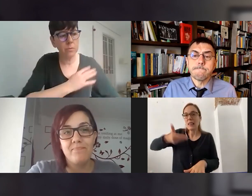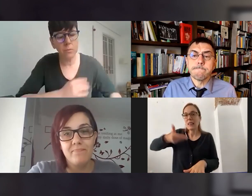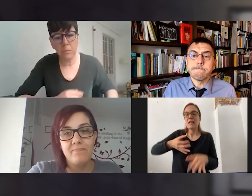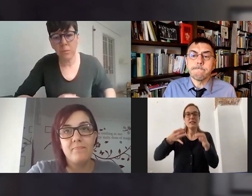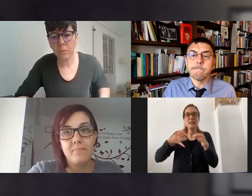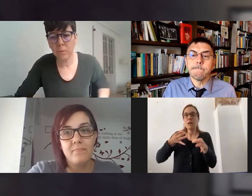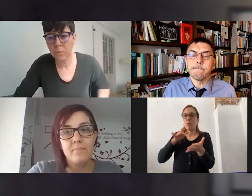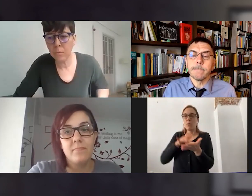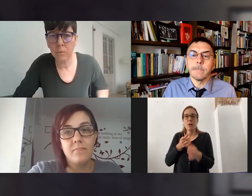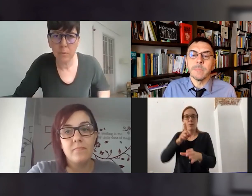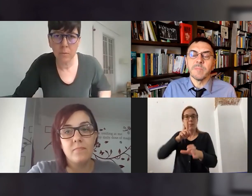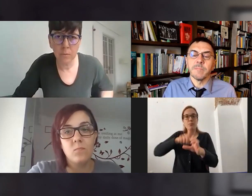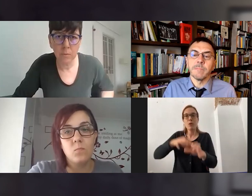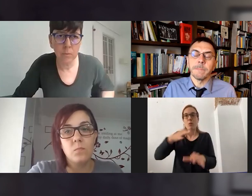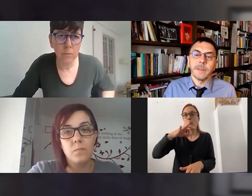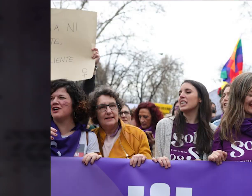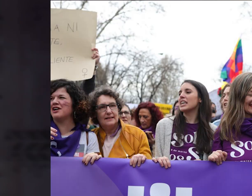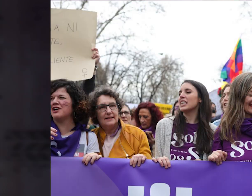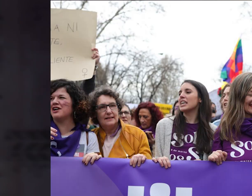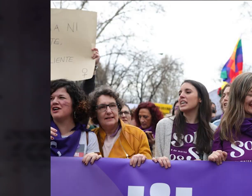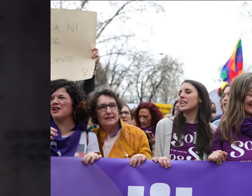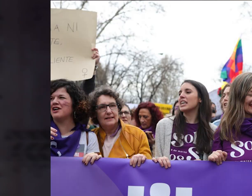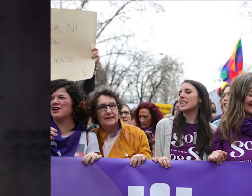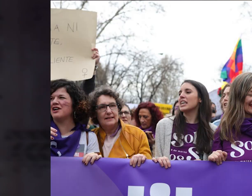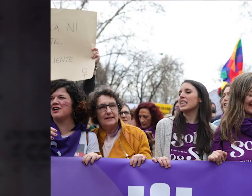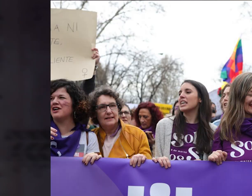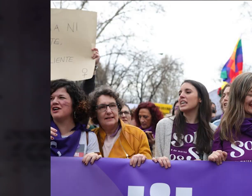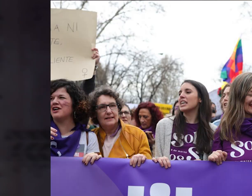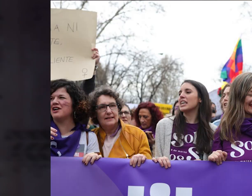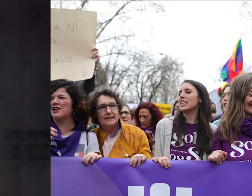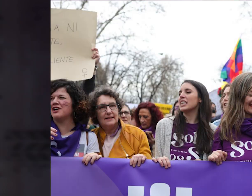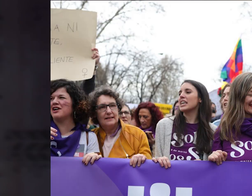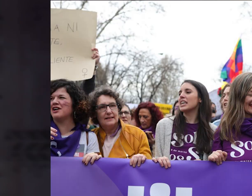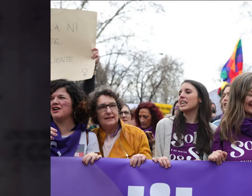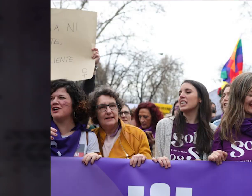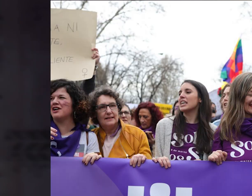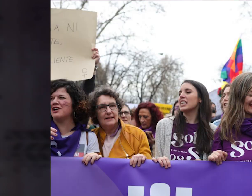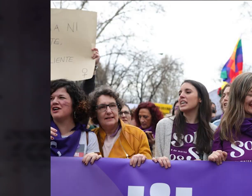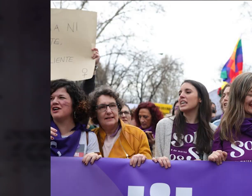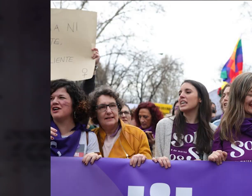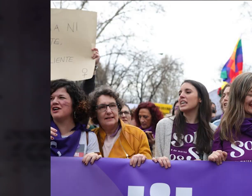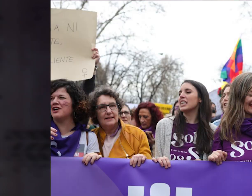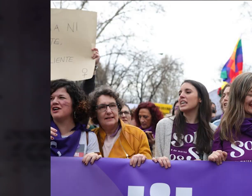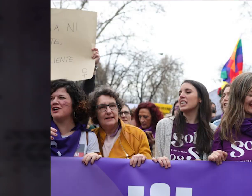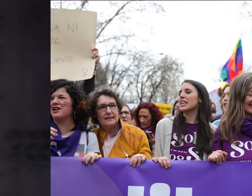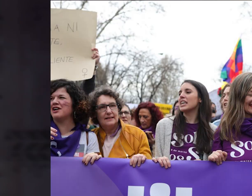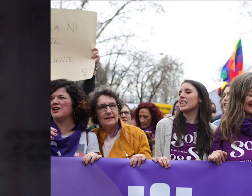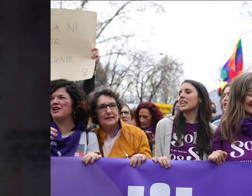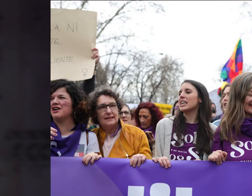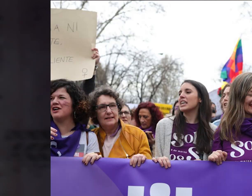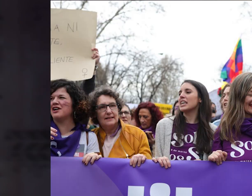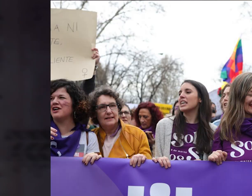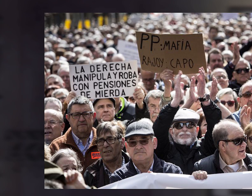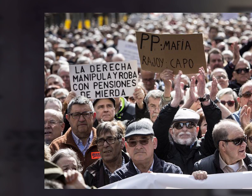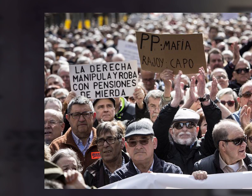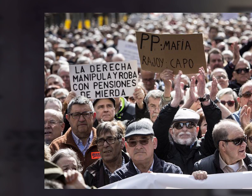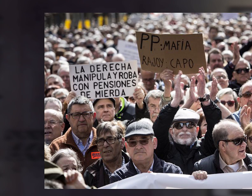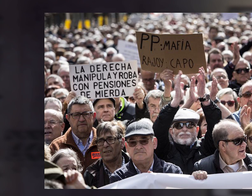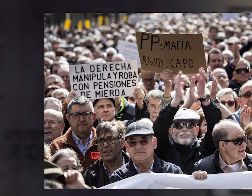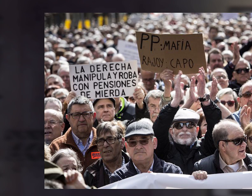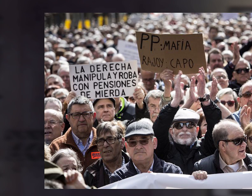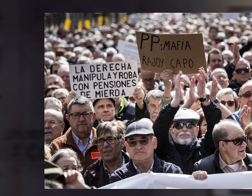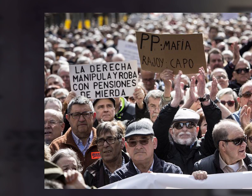movimiento feminista, al movimiento de pensionistas, o al movimiento de los taxistas, que te suben cualquier taxi de Madrid y te lo reconocen,